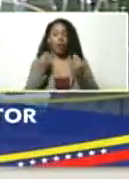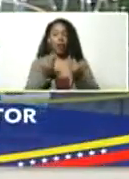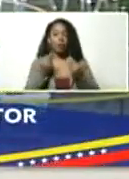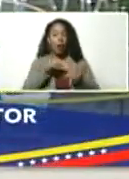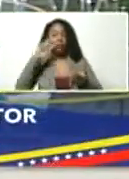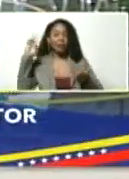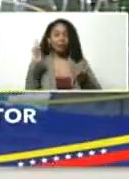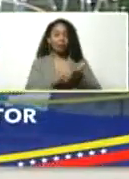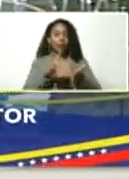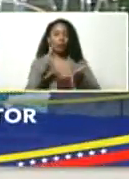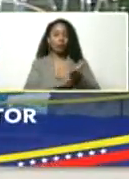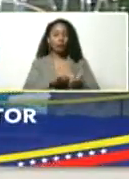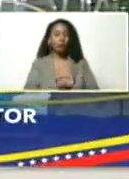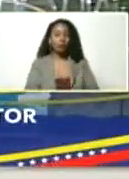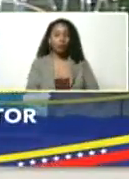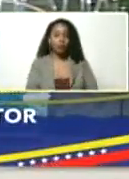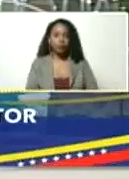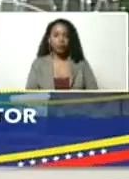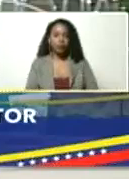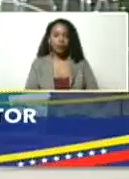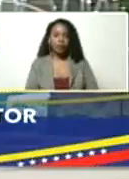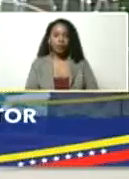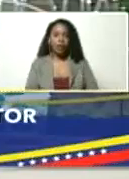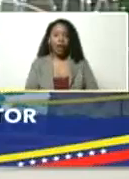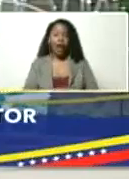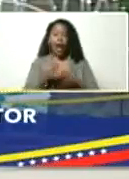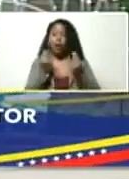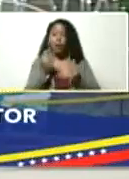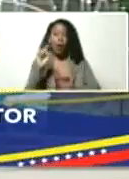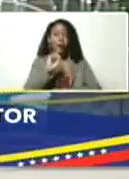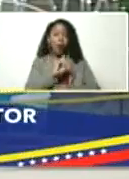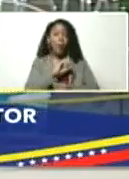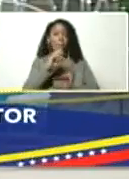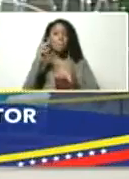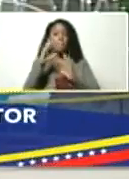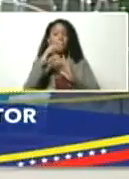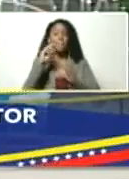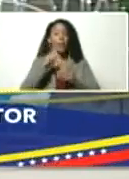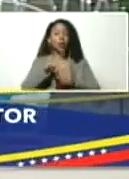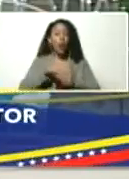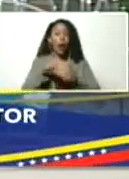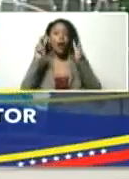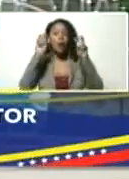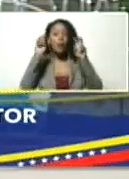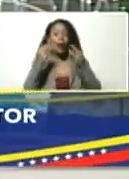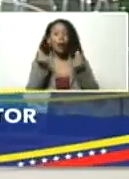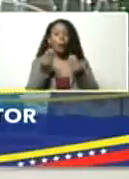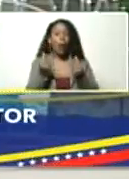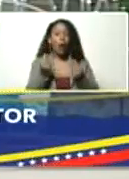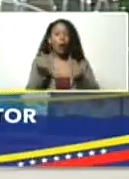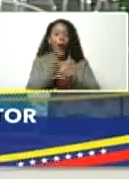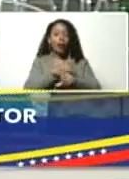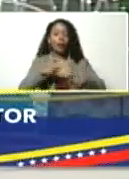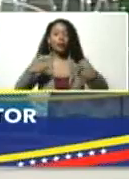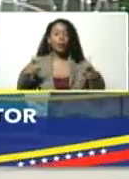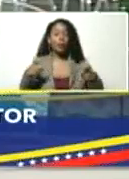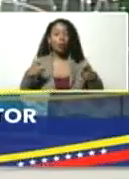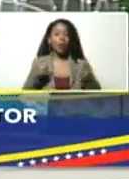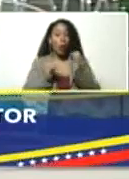real, la economía no petrolera, la economía real, la nueva economía, lo que es el crecimiento de